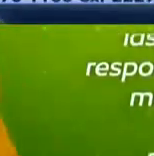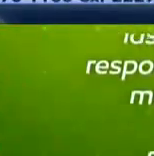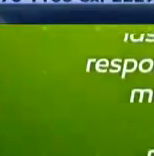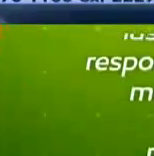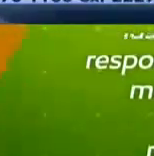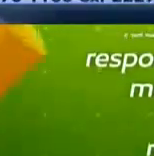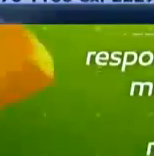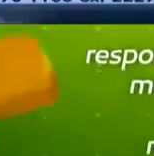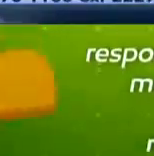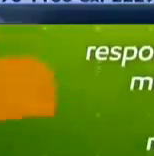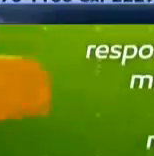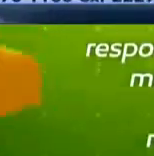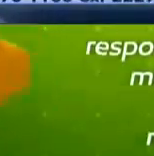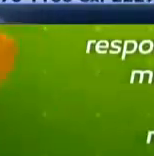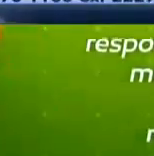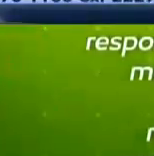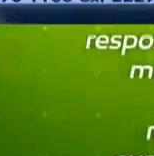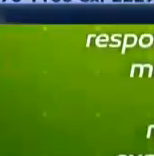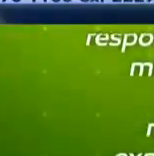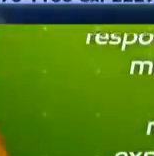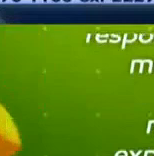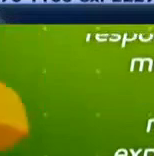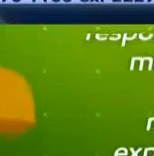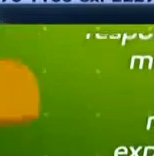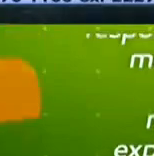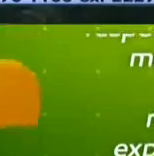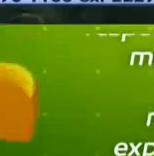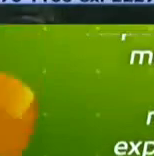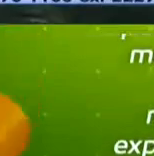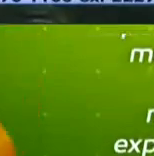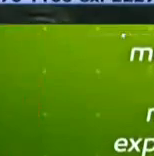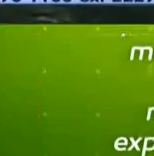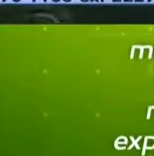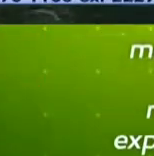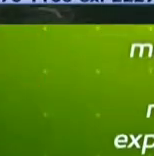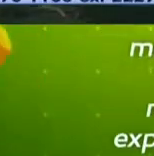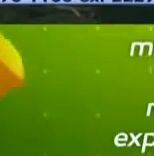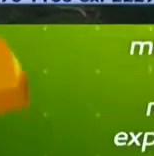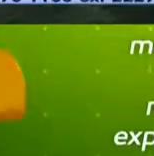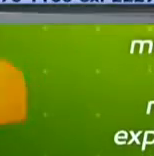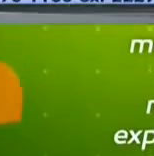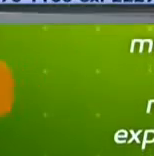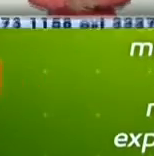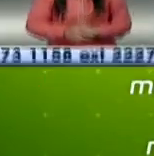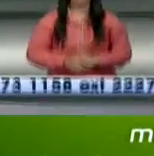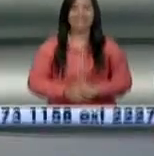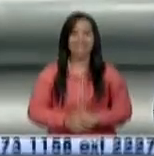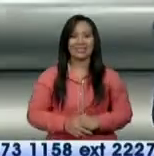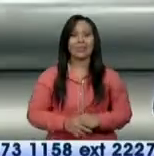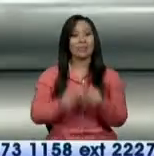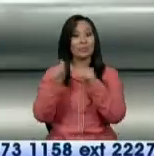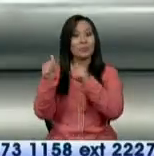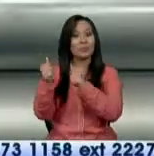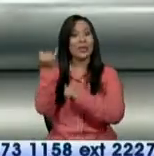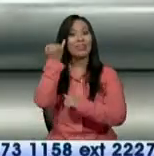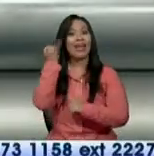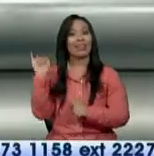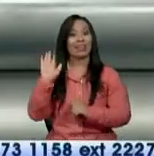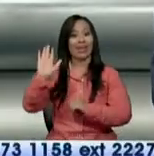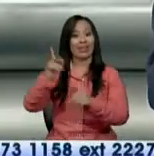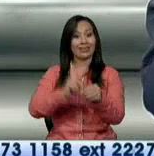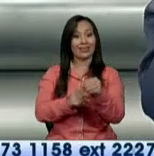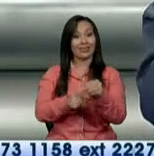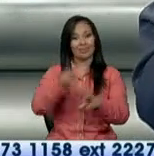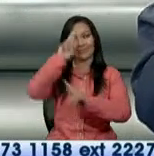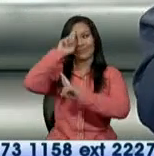sábados y domingos de 6 a 12 del día. En Quito informó Alison Corral. Muy buena iniciativa,